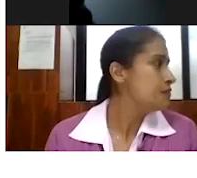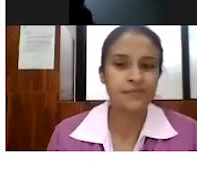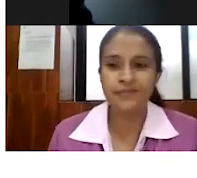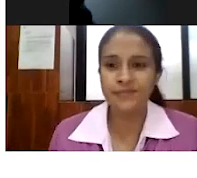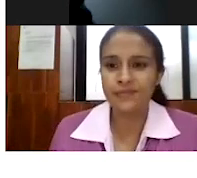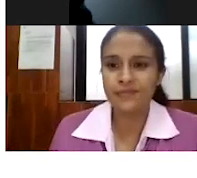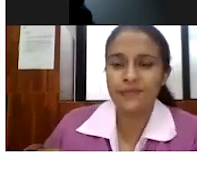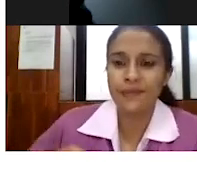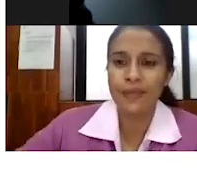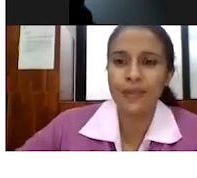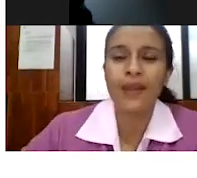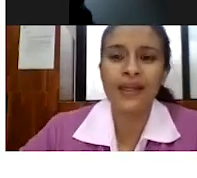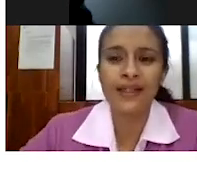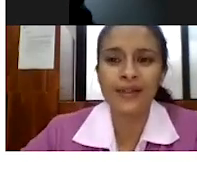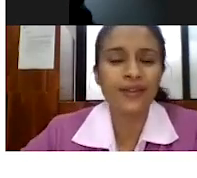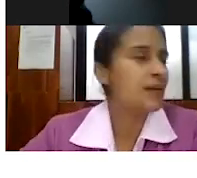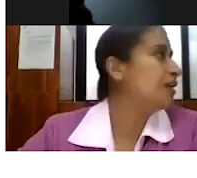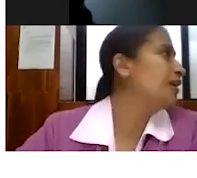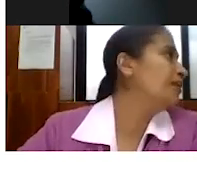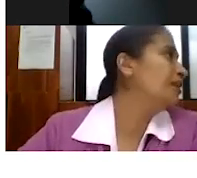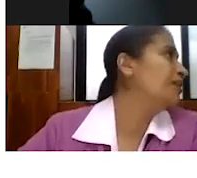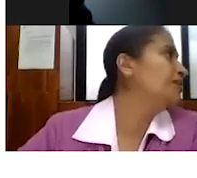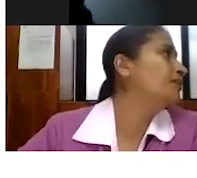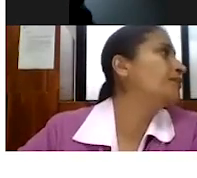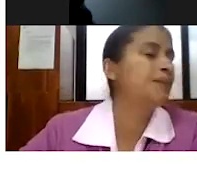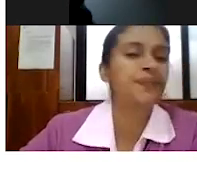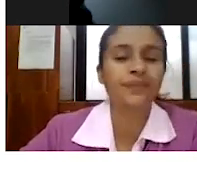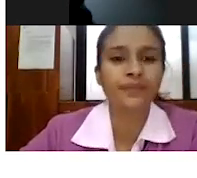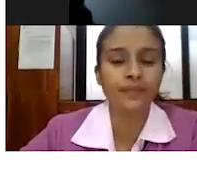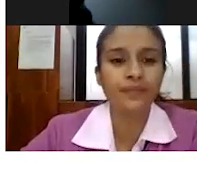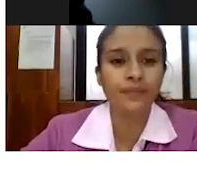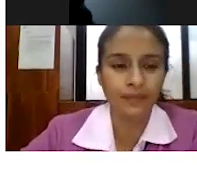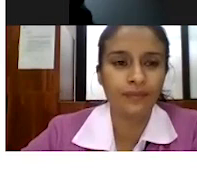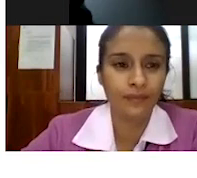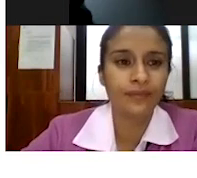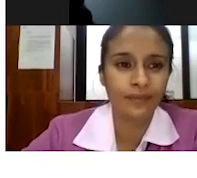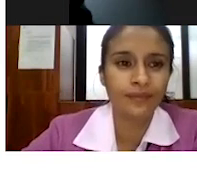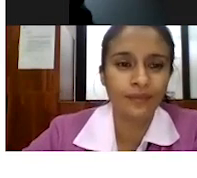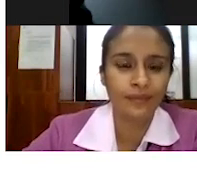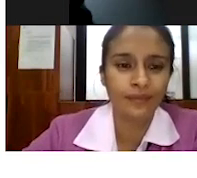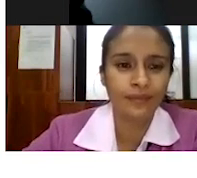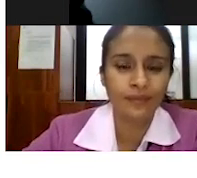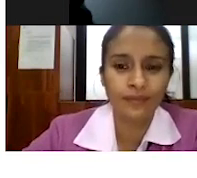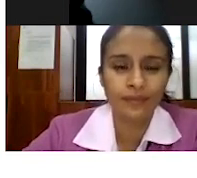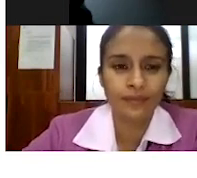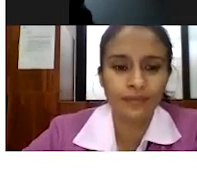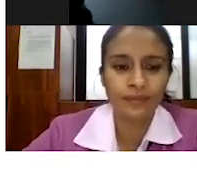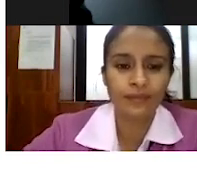La siguiente semana entraríamos con lo que son intermedios. Ahora bien, ¿por qué les menciono